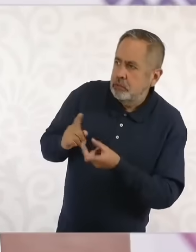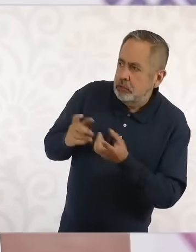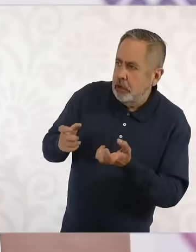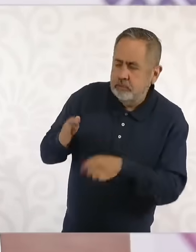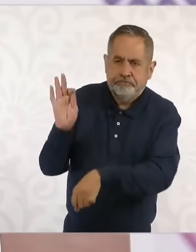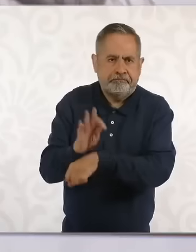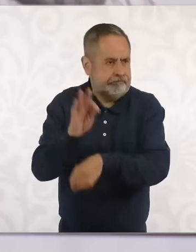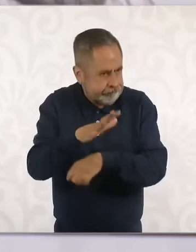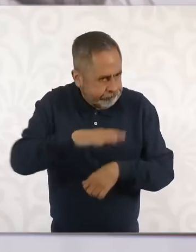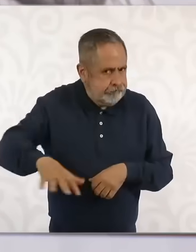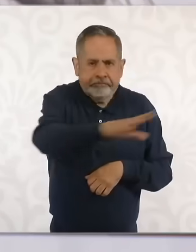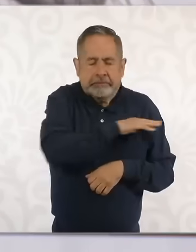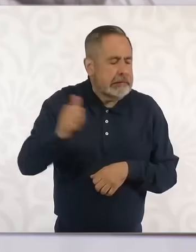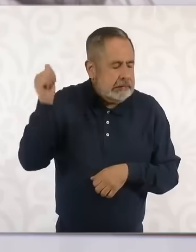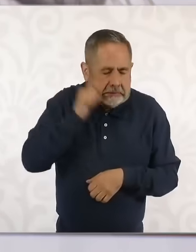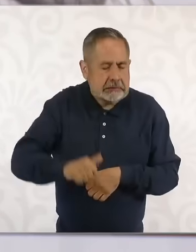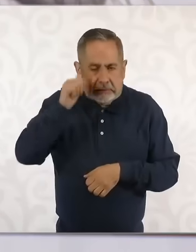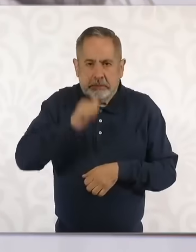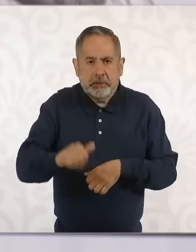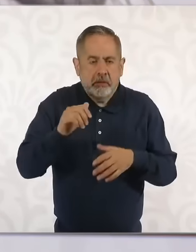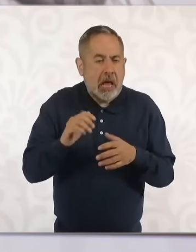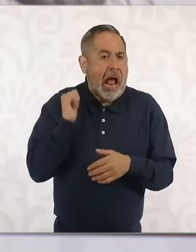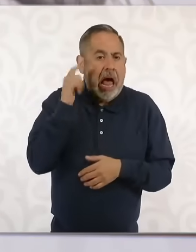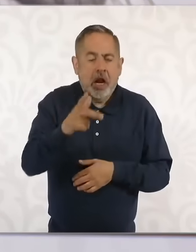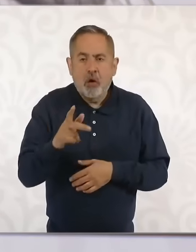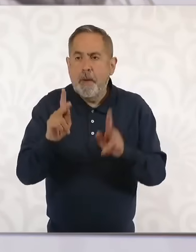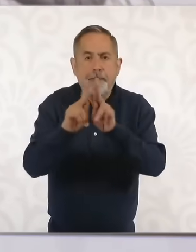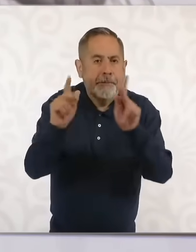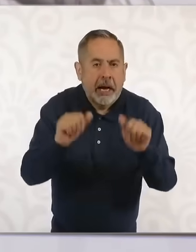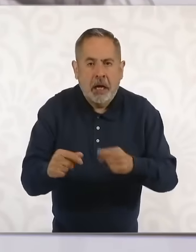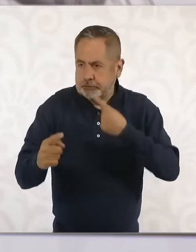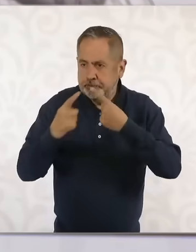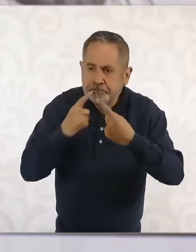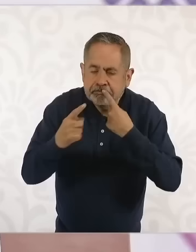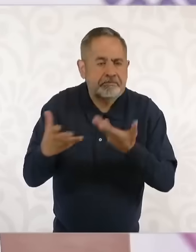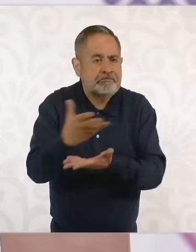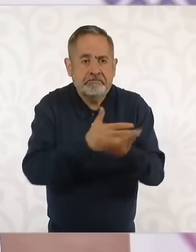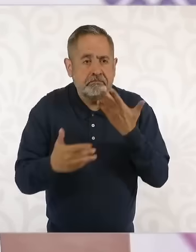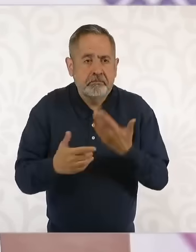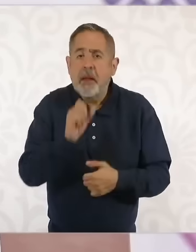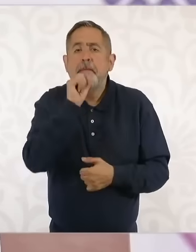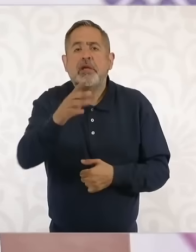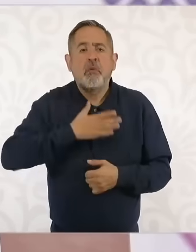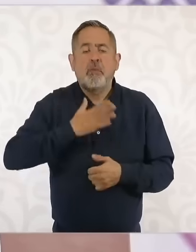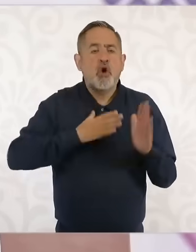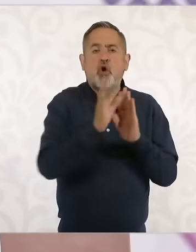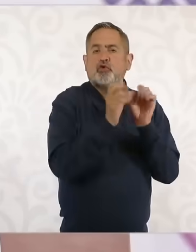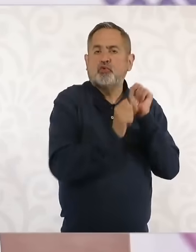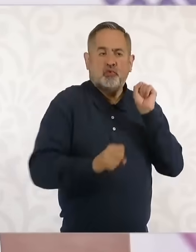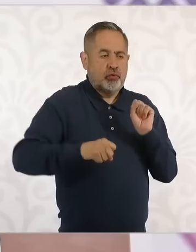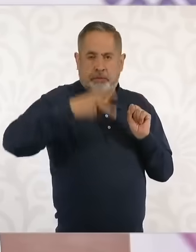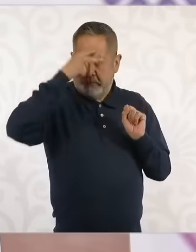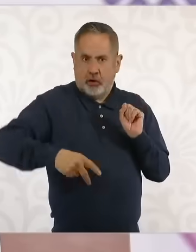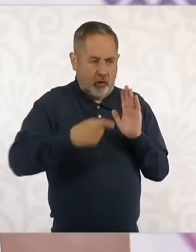siempre buscar una salida pacífica, como lo establece nuestra Constitución y la Carta